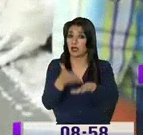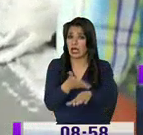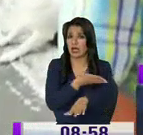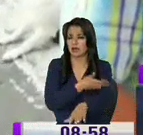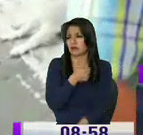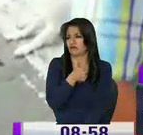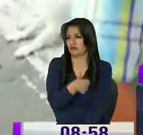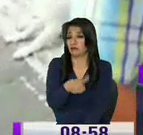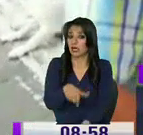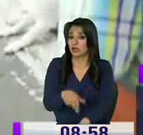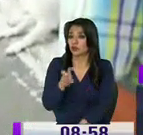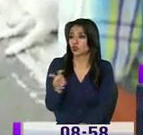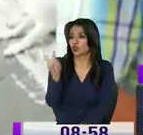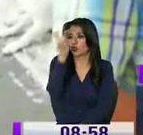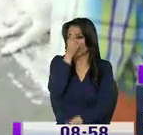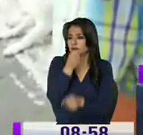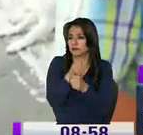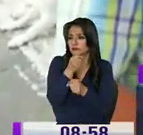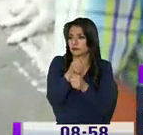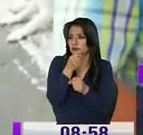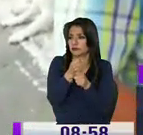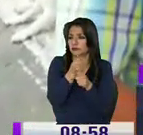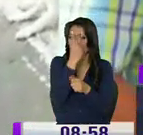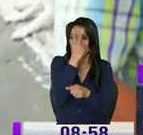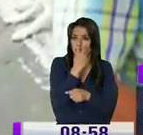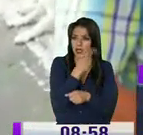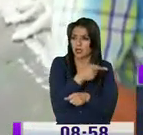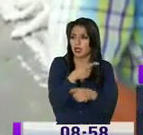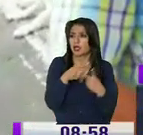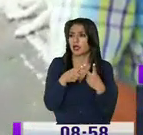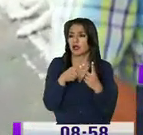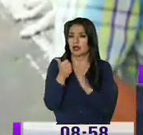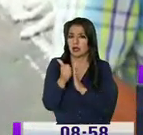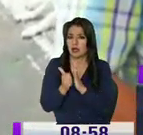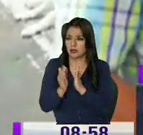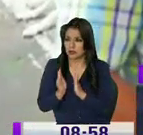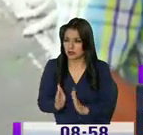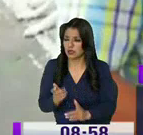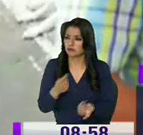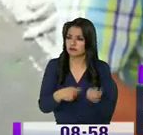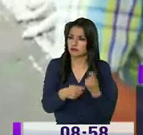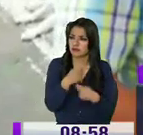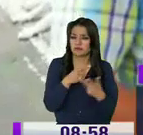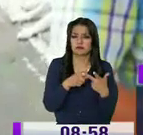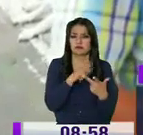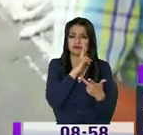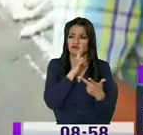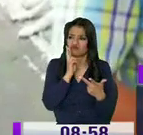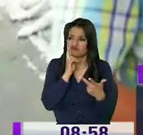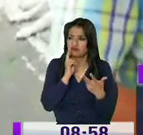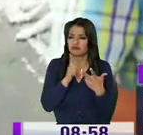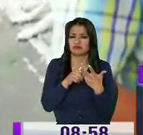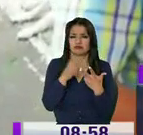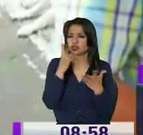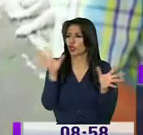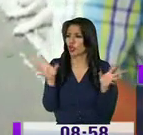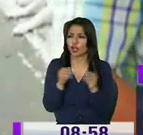aquí el turismo, tanto las operadoras, los artesanos, los hotelería,